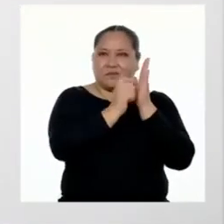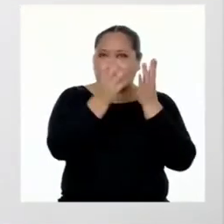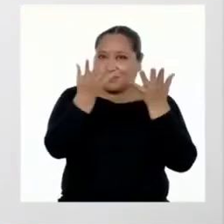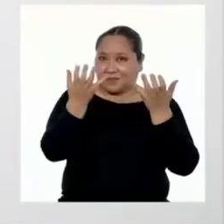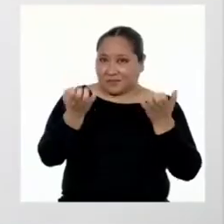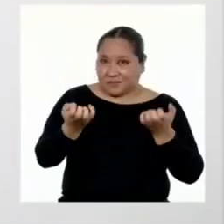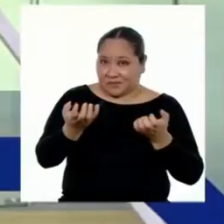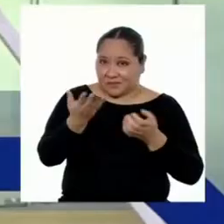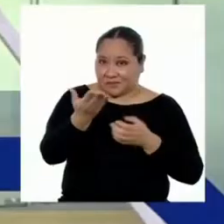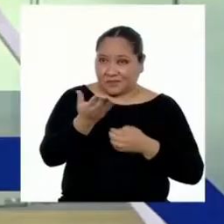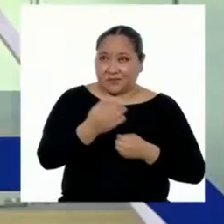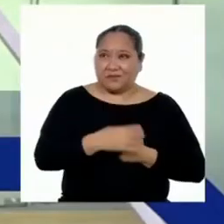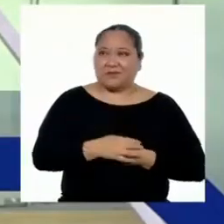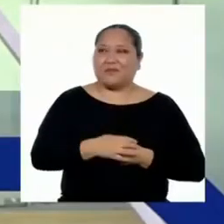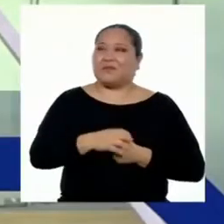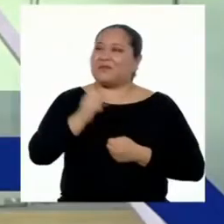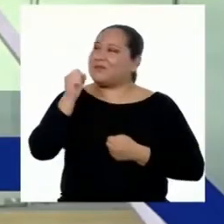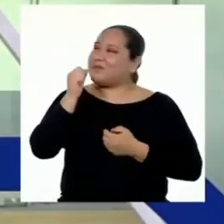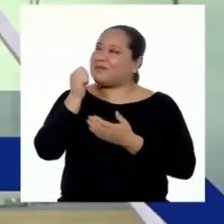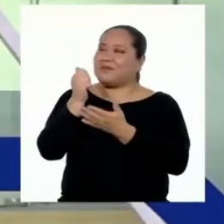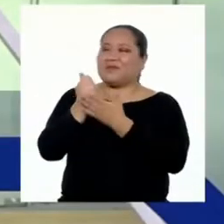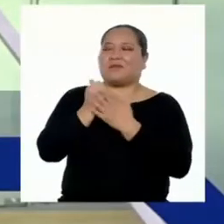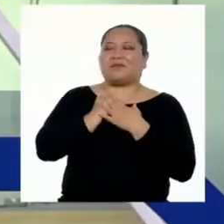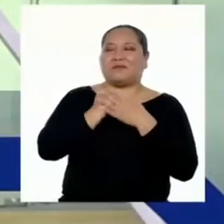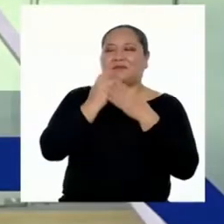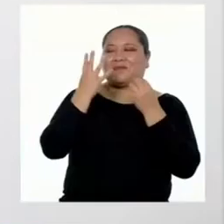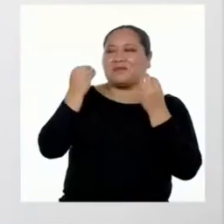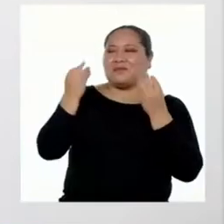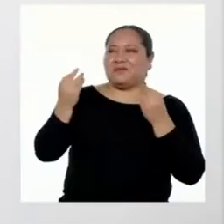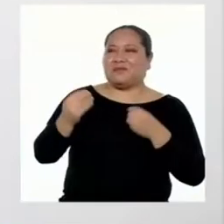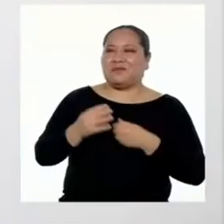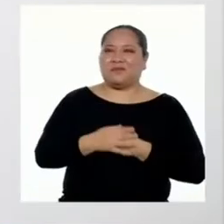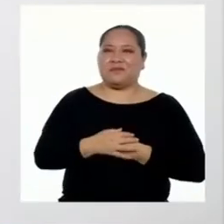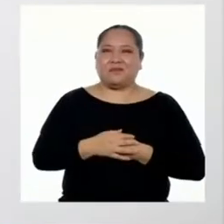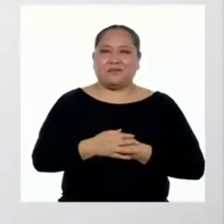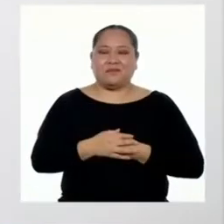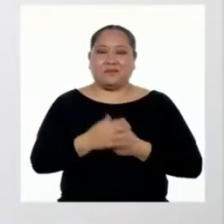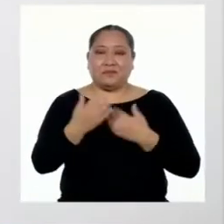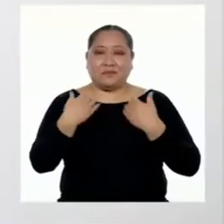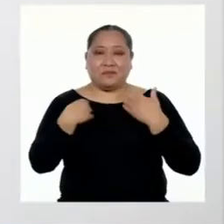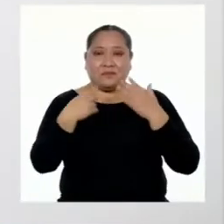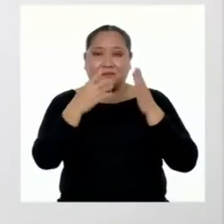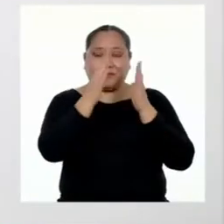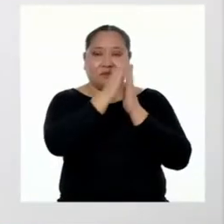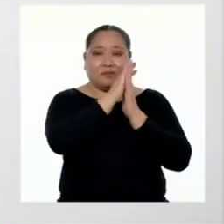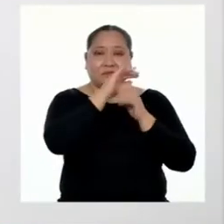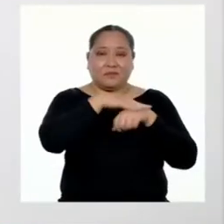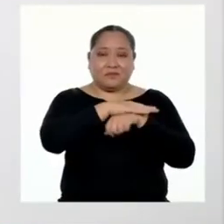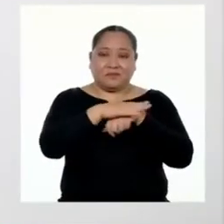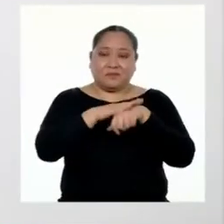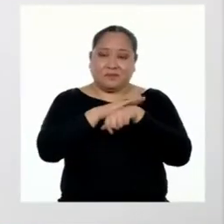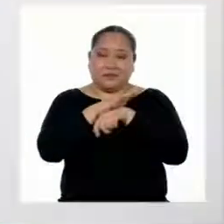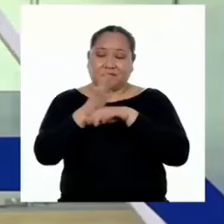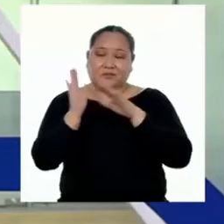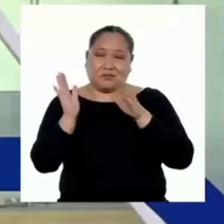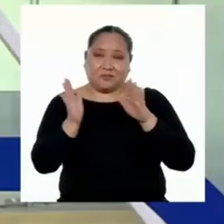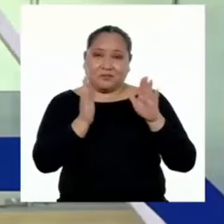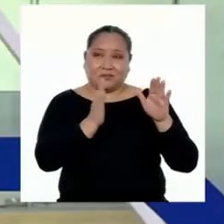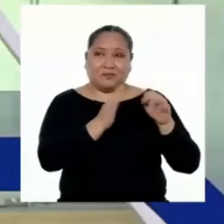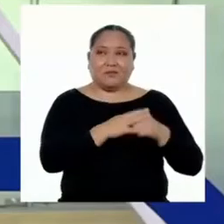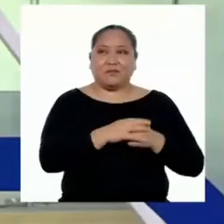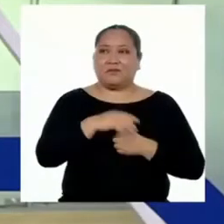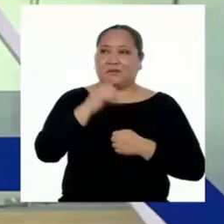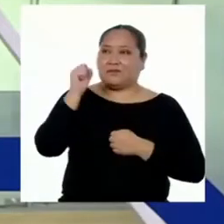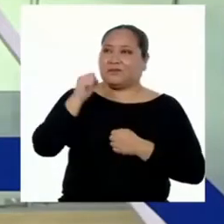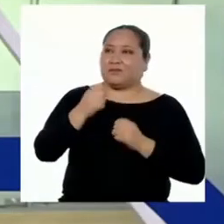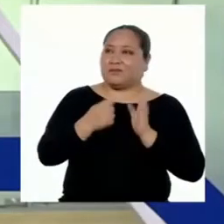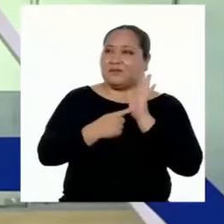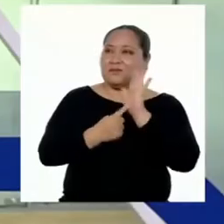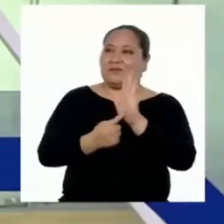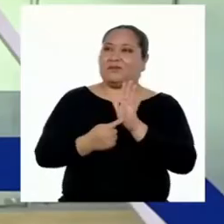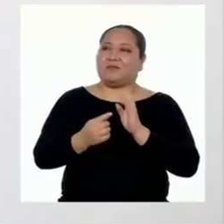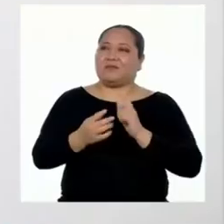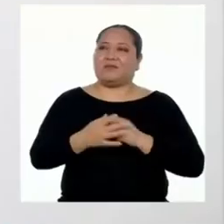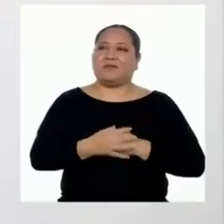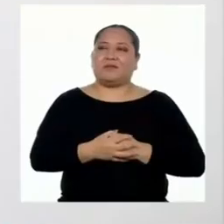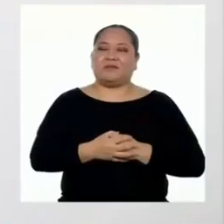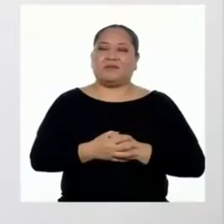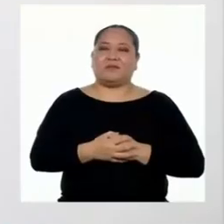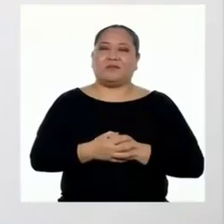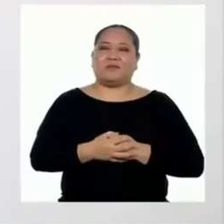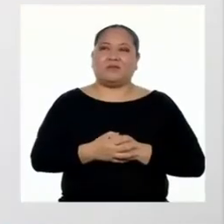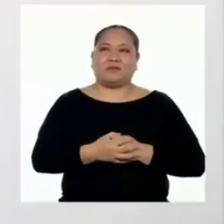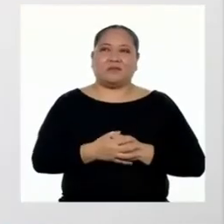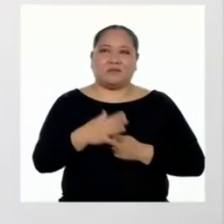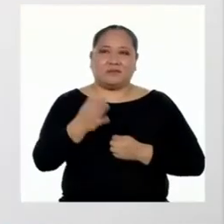¿Te parece? Me ayudaría muchísimo. ¿Tienes a la mano tu plan de escritura? Sí, aquí lo tengo.